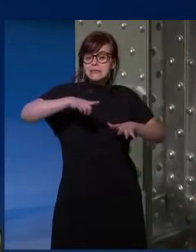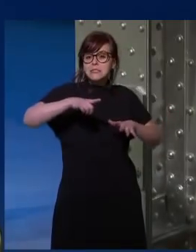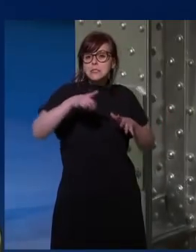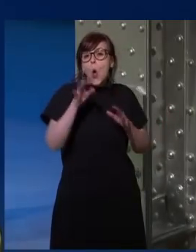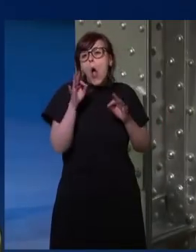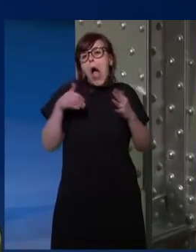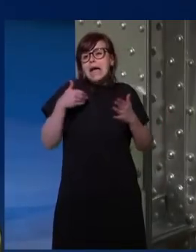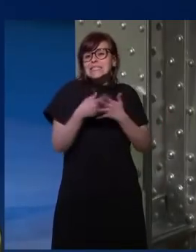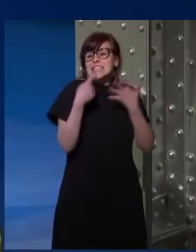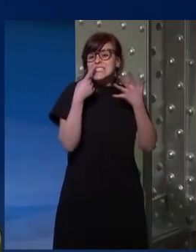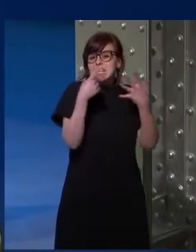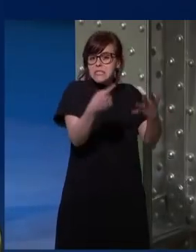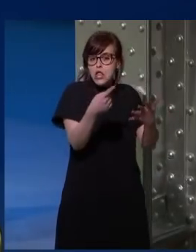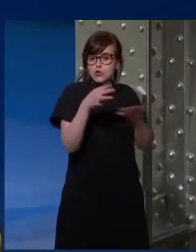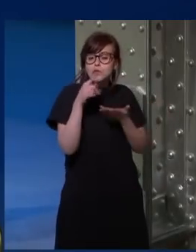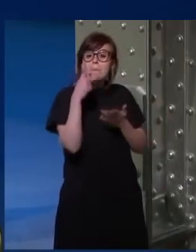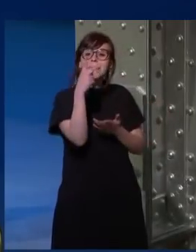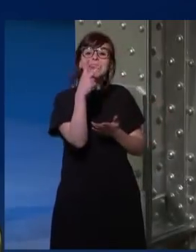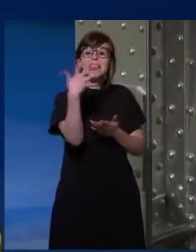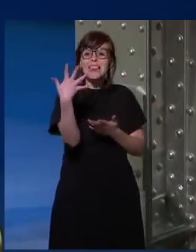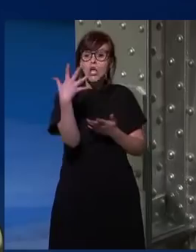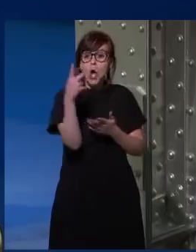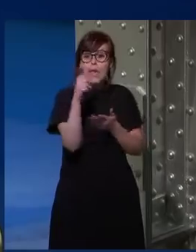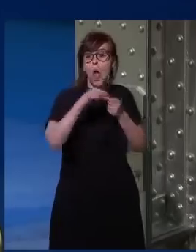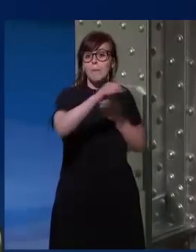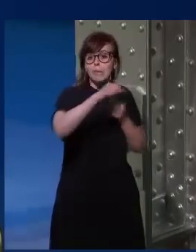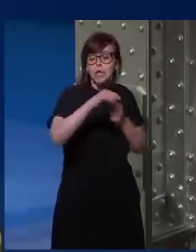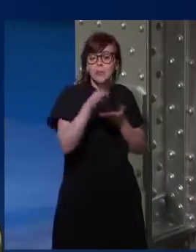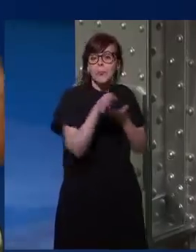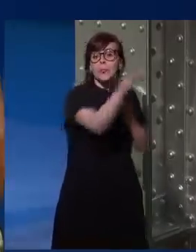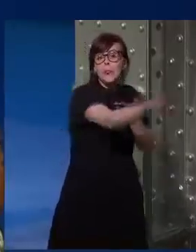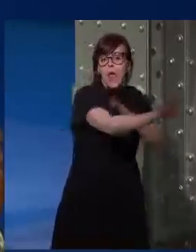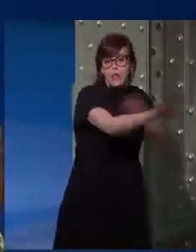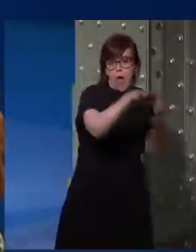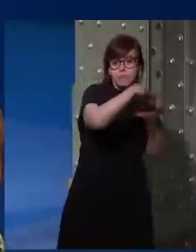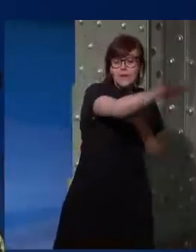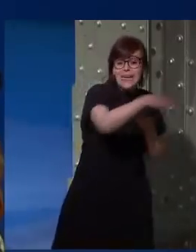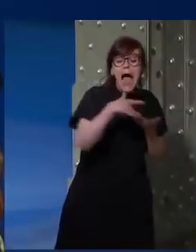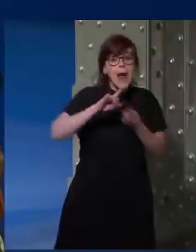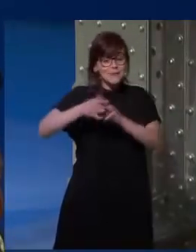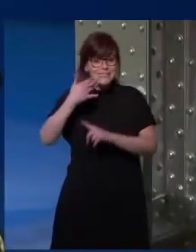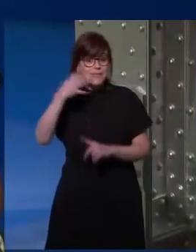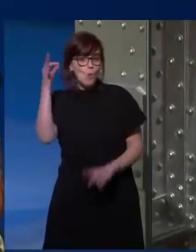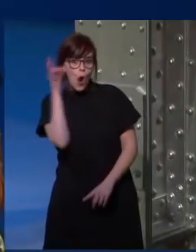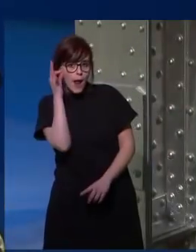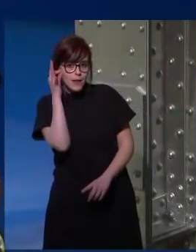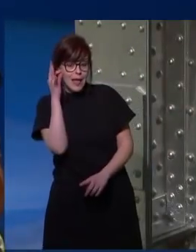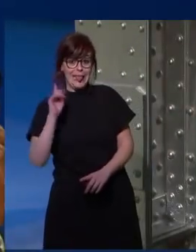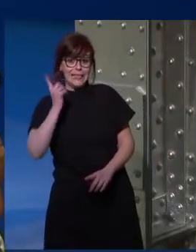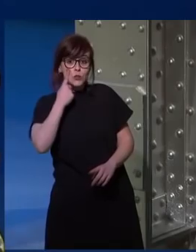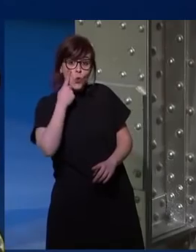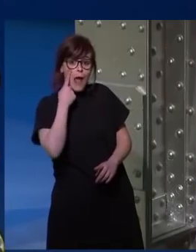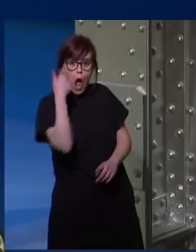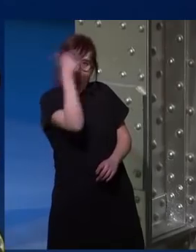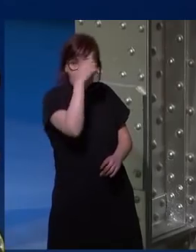6 años y un destierro de 25 kilómetros. En cambio, si era al revés, si era la mujer la que sorprendía a su mujer y a su marido, y